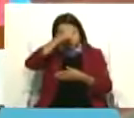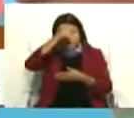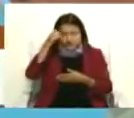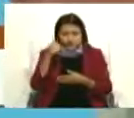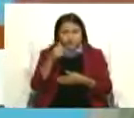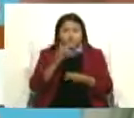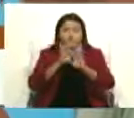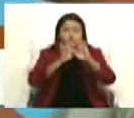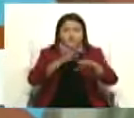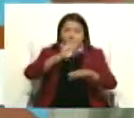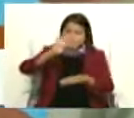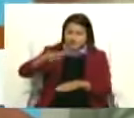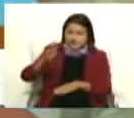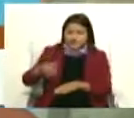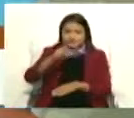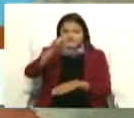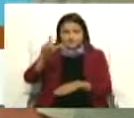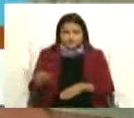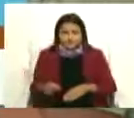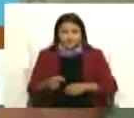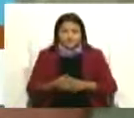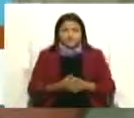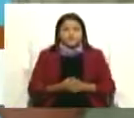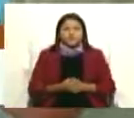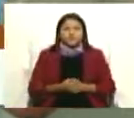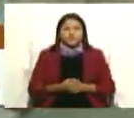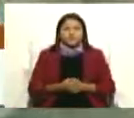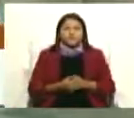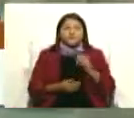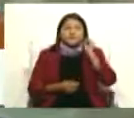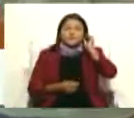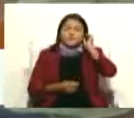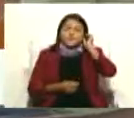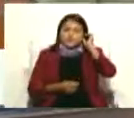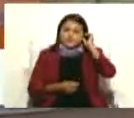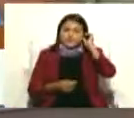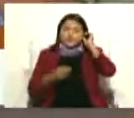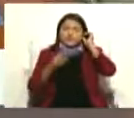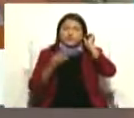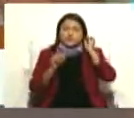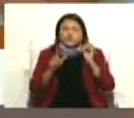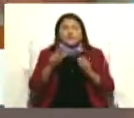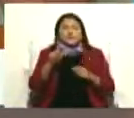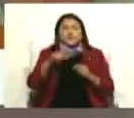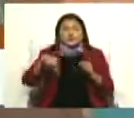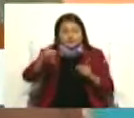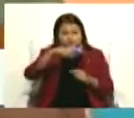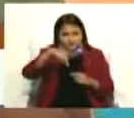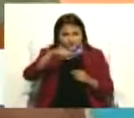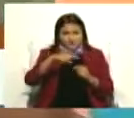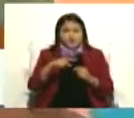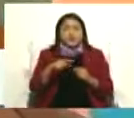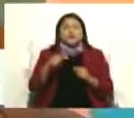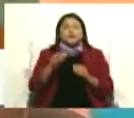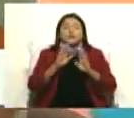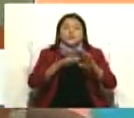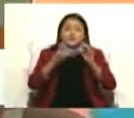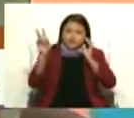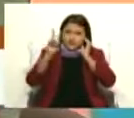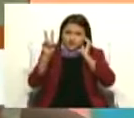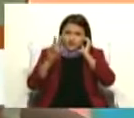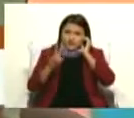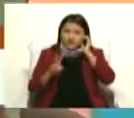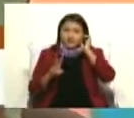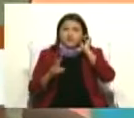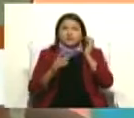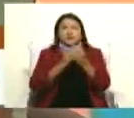la integridad, para dar un mandato claro de unidad, de futuro, de esperanza, de defensa de la familia venezolana.